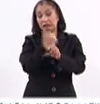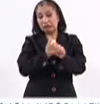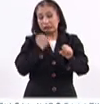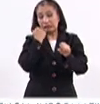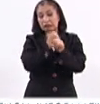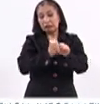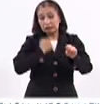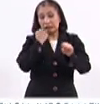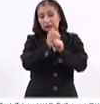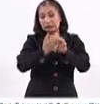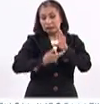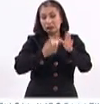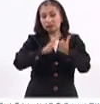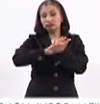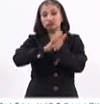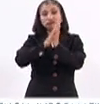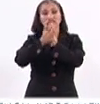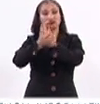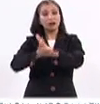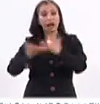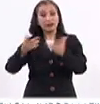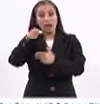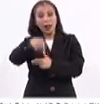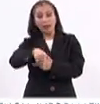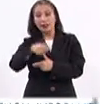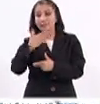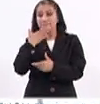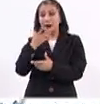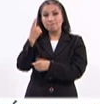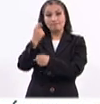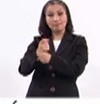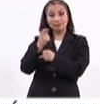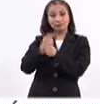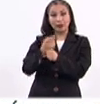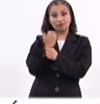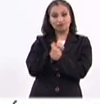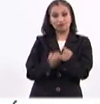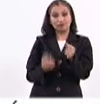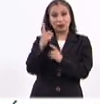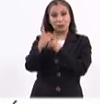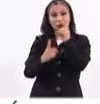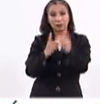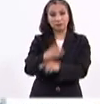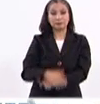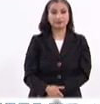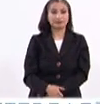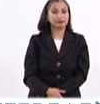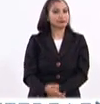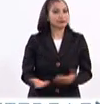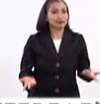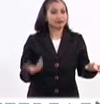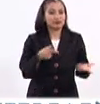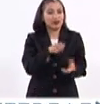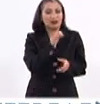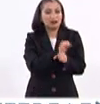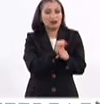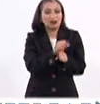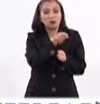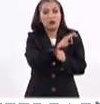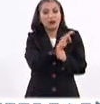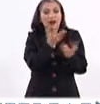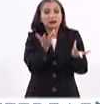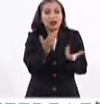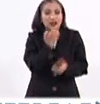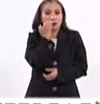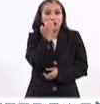un seguimiento, pues ya pudiéramos tener una detección primaria del talento deportivo, ¿no? O sea, algo tan sencillo que se